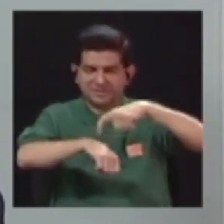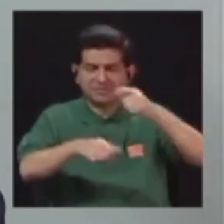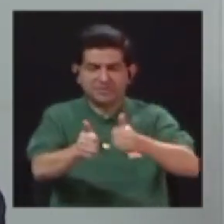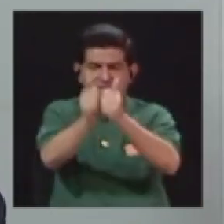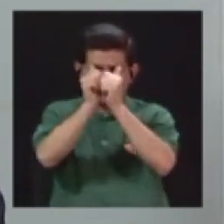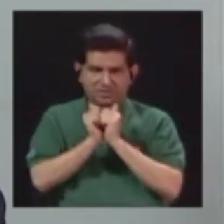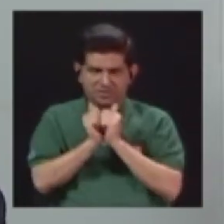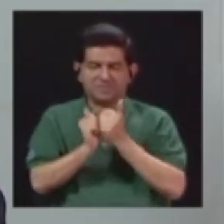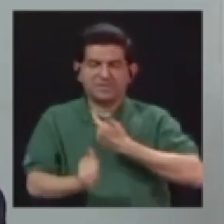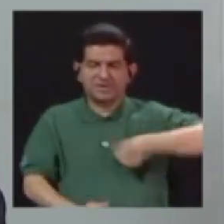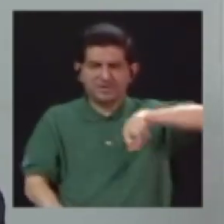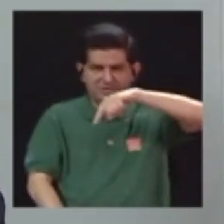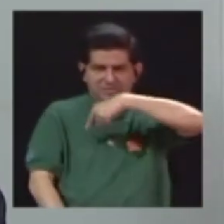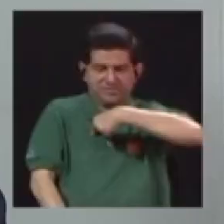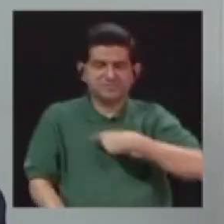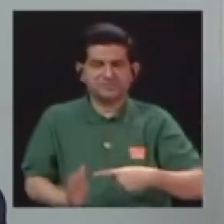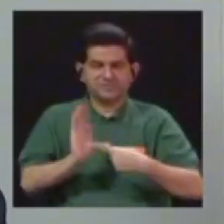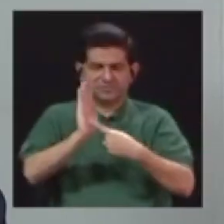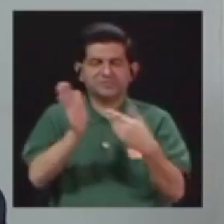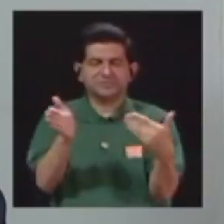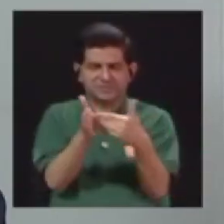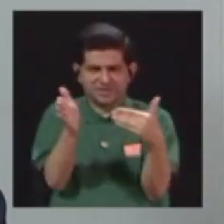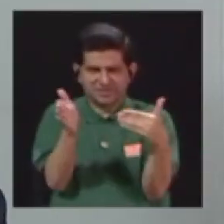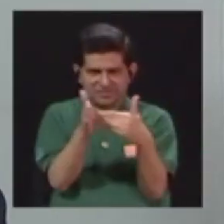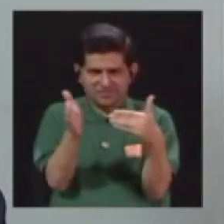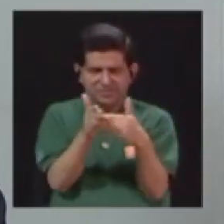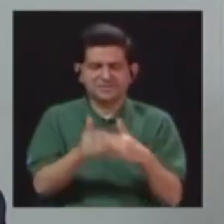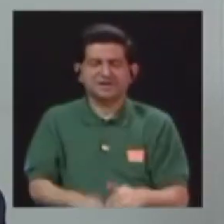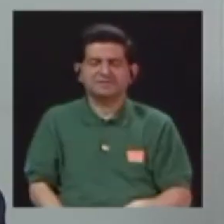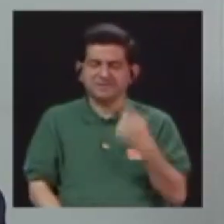acompañado, estaremos de nuevo